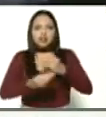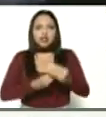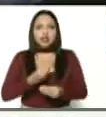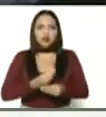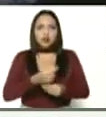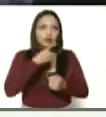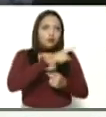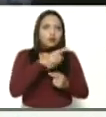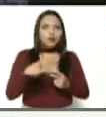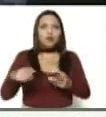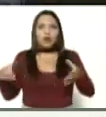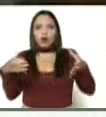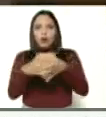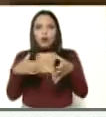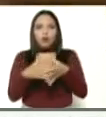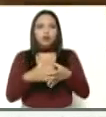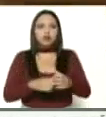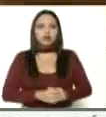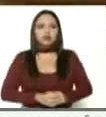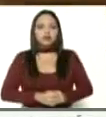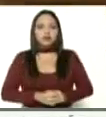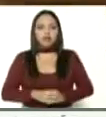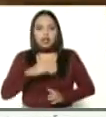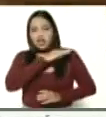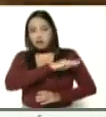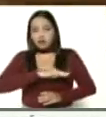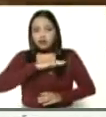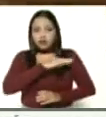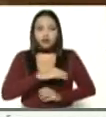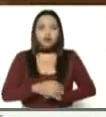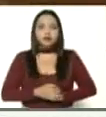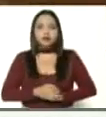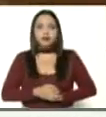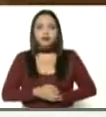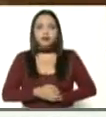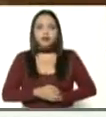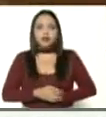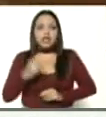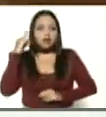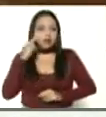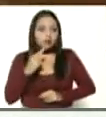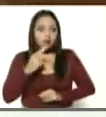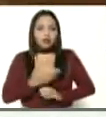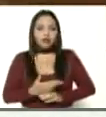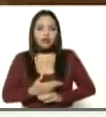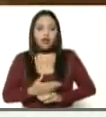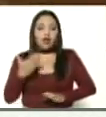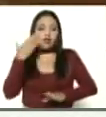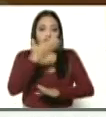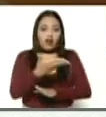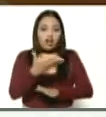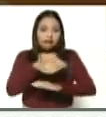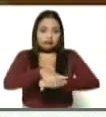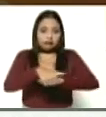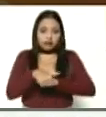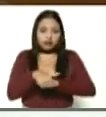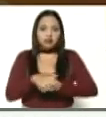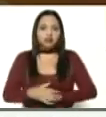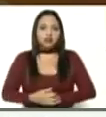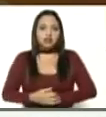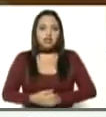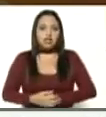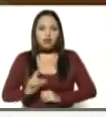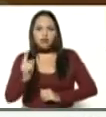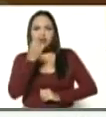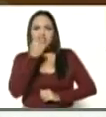juntas de misiones diplomáticas, y Simón Bolívar le toca ir a Londres. Y lo primero que le dicen a Bolívar